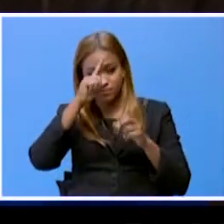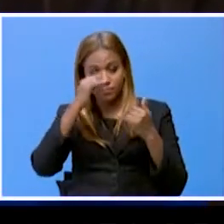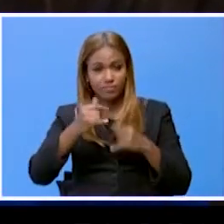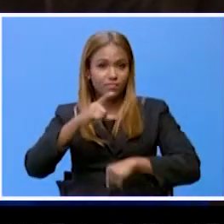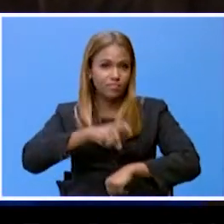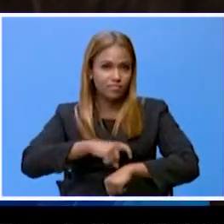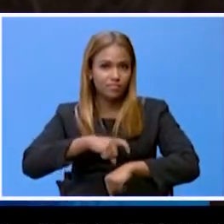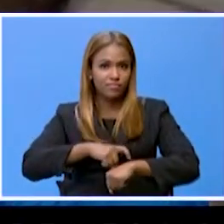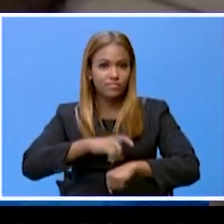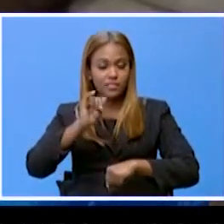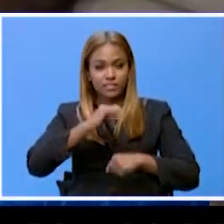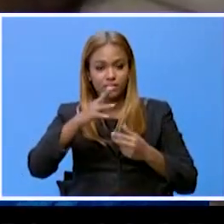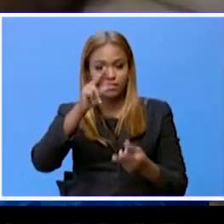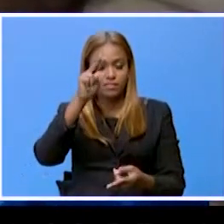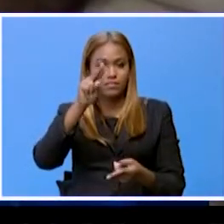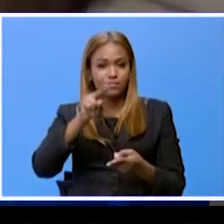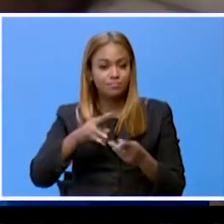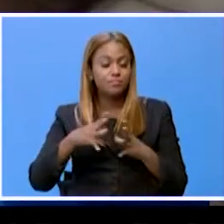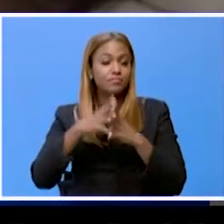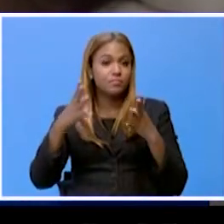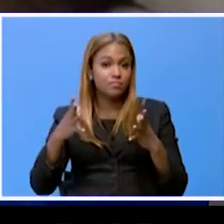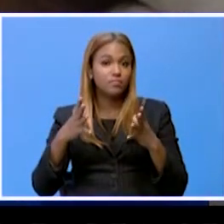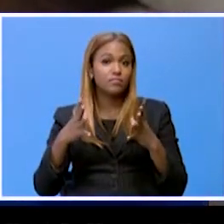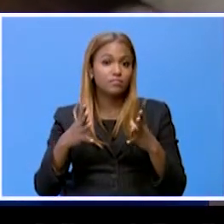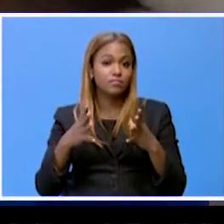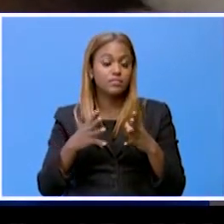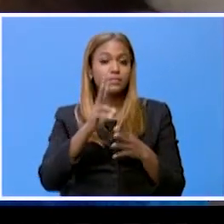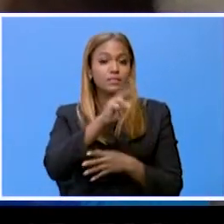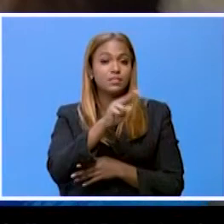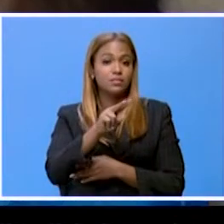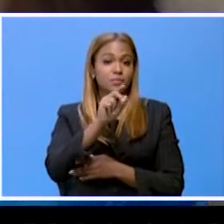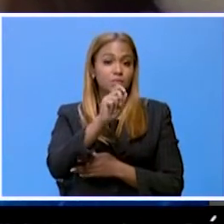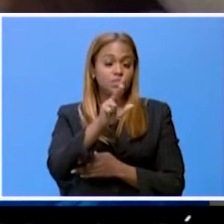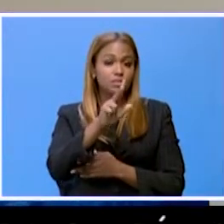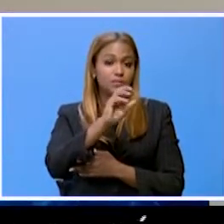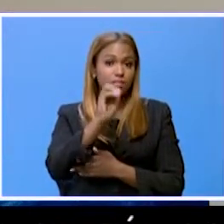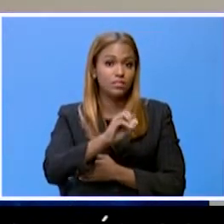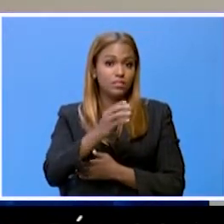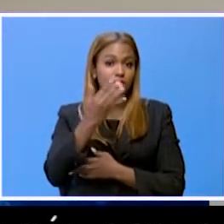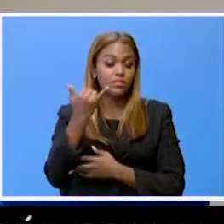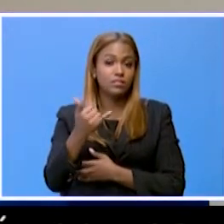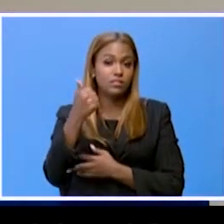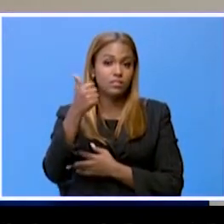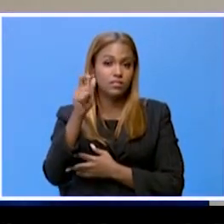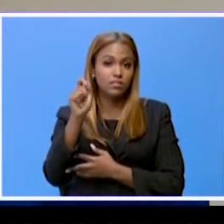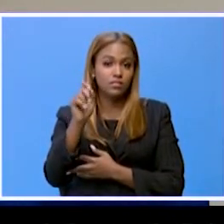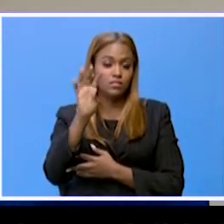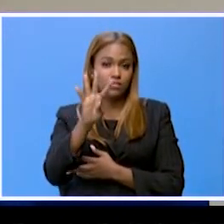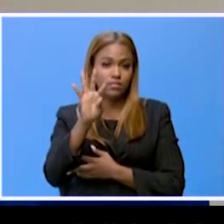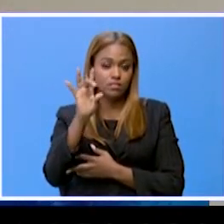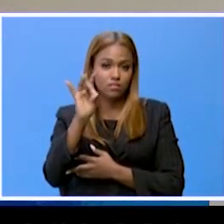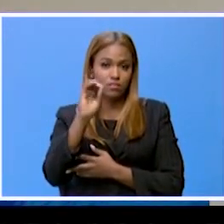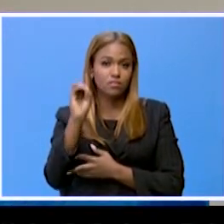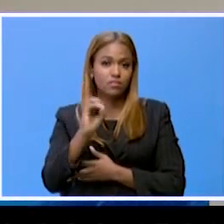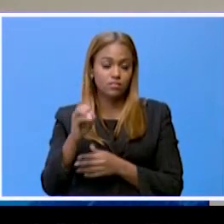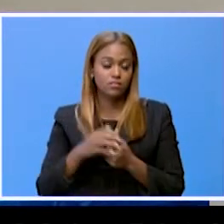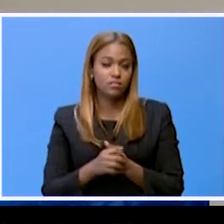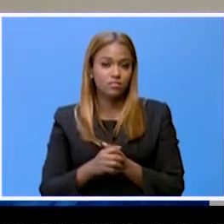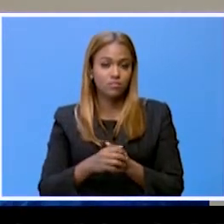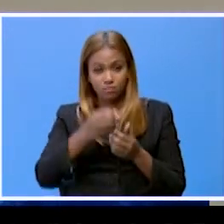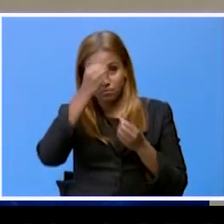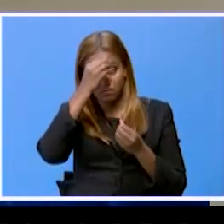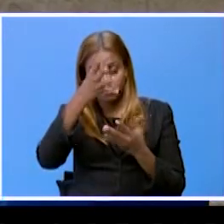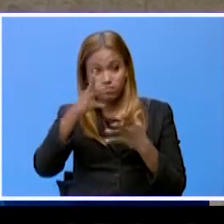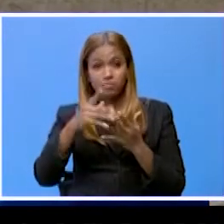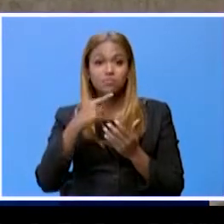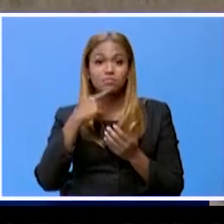de tiempo, que ha disminuido significativamente de 22.3% a 10.48%. La